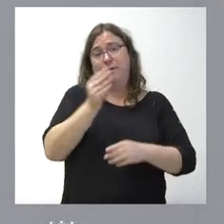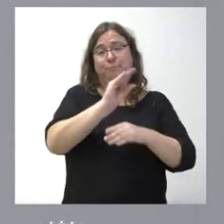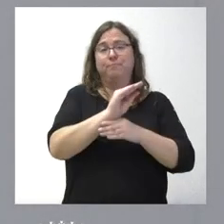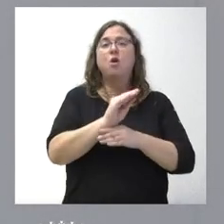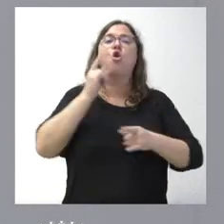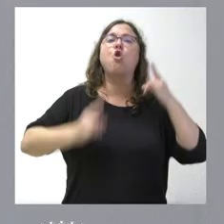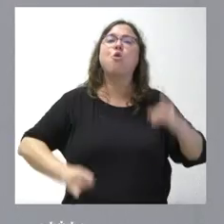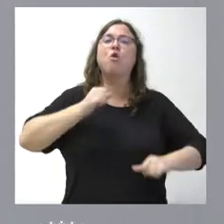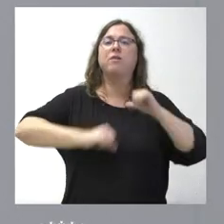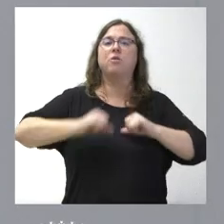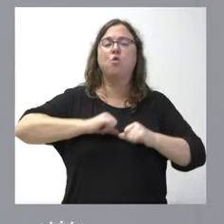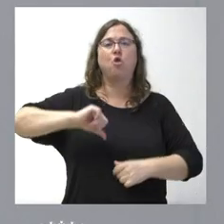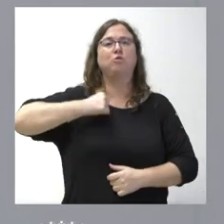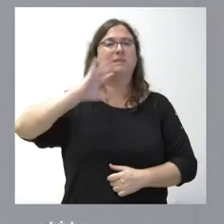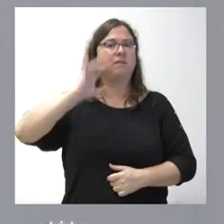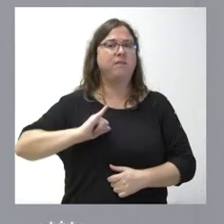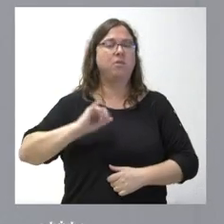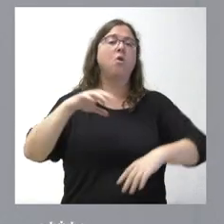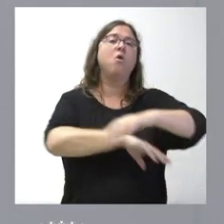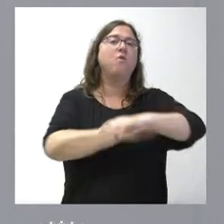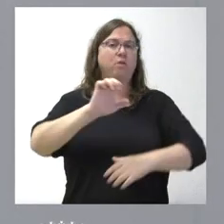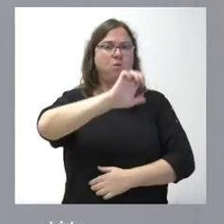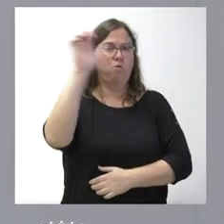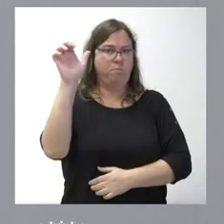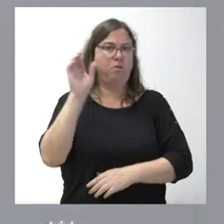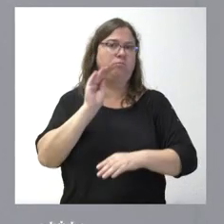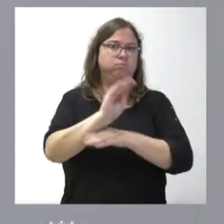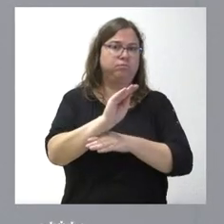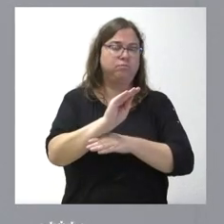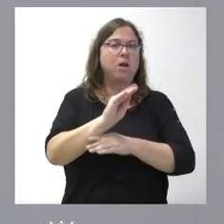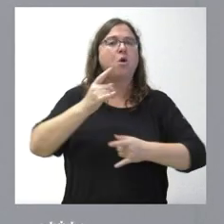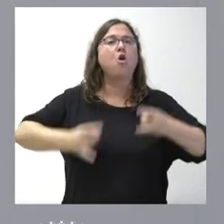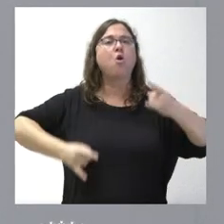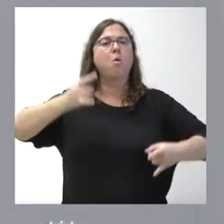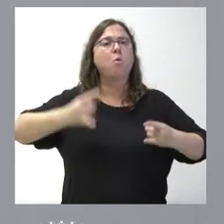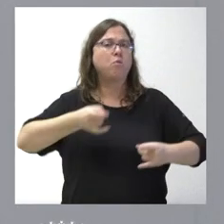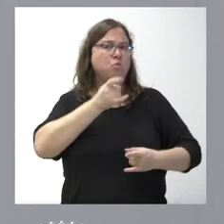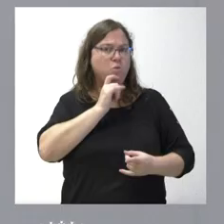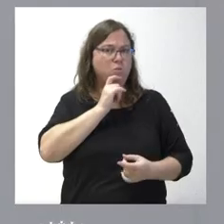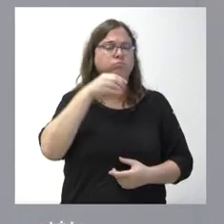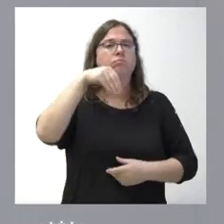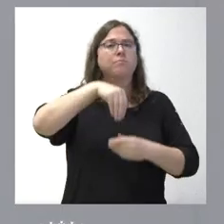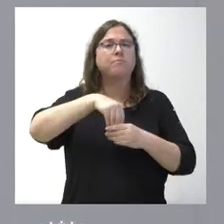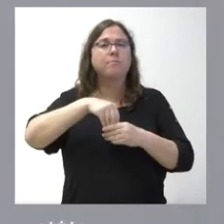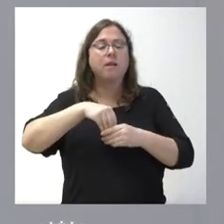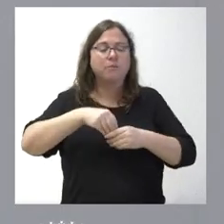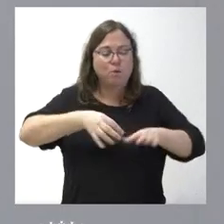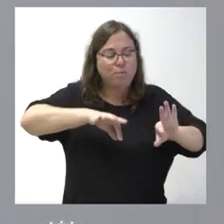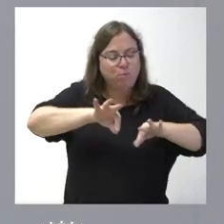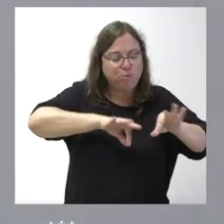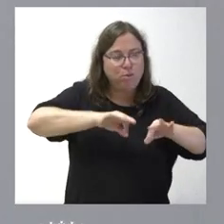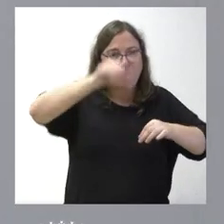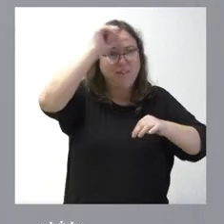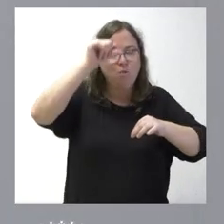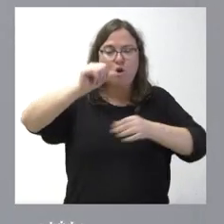vierzo también se financia con fondos europeos es un robot que estará compuesto por una consola de cirujano un conjunto de